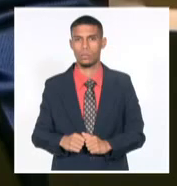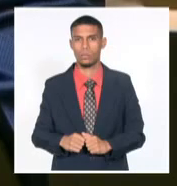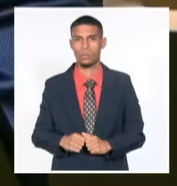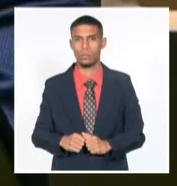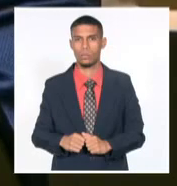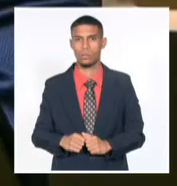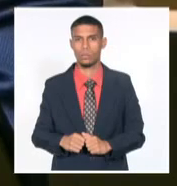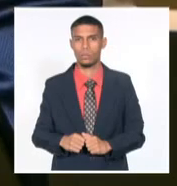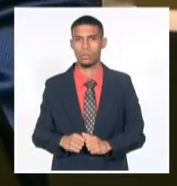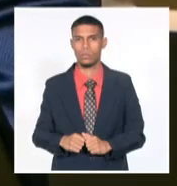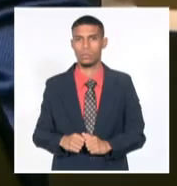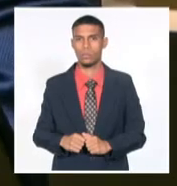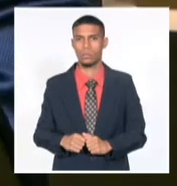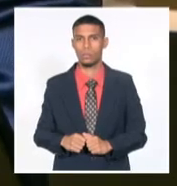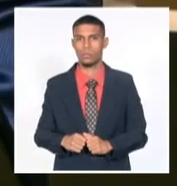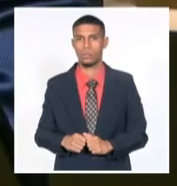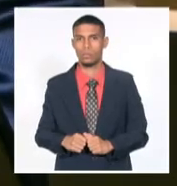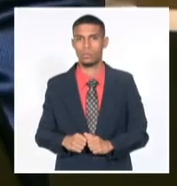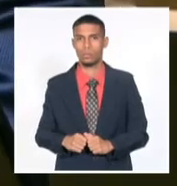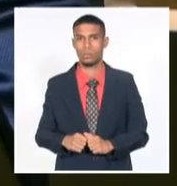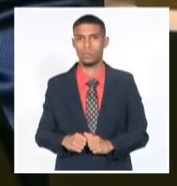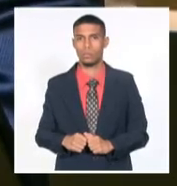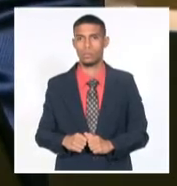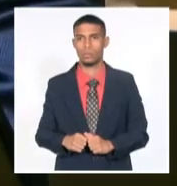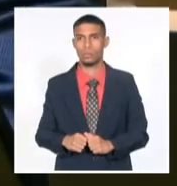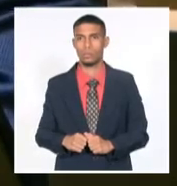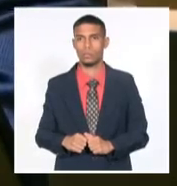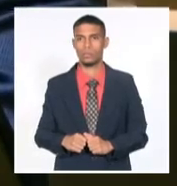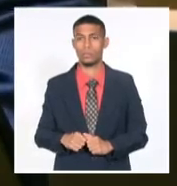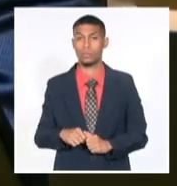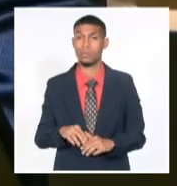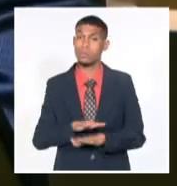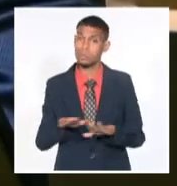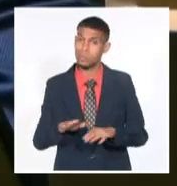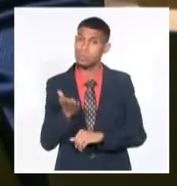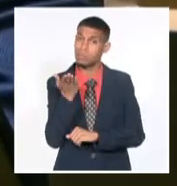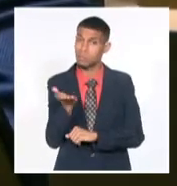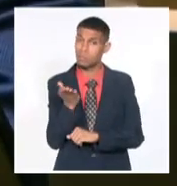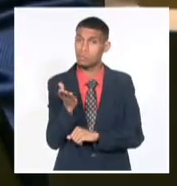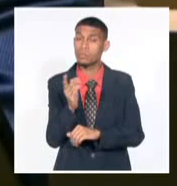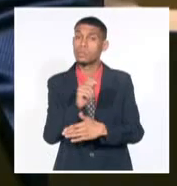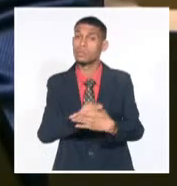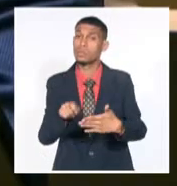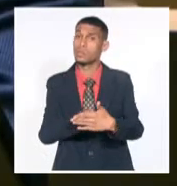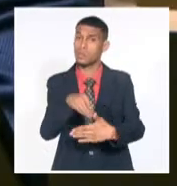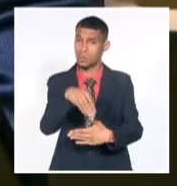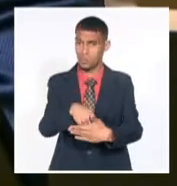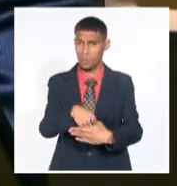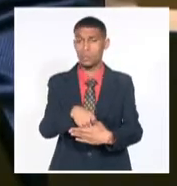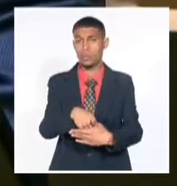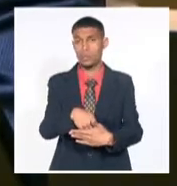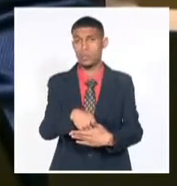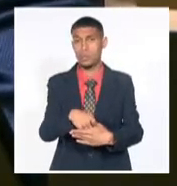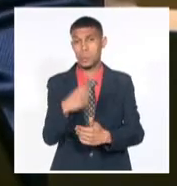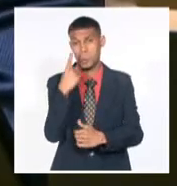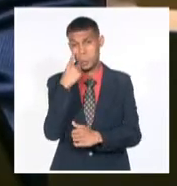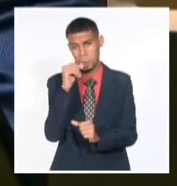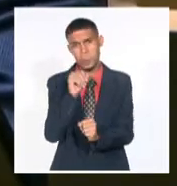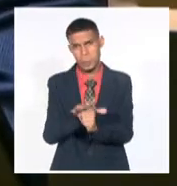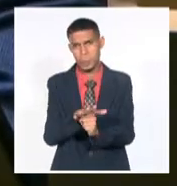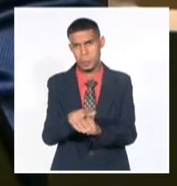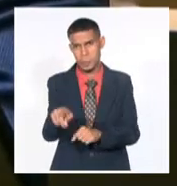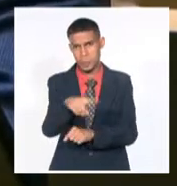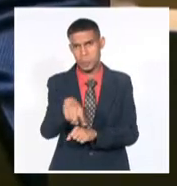Recorded vote. Se ha solicitado una votación registrada. Vamos a comenzar con